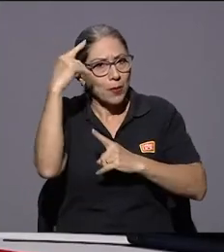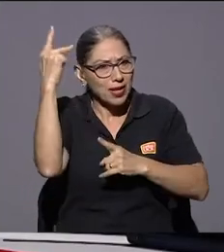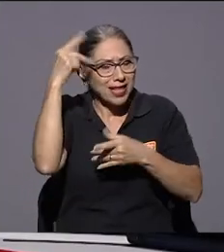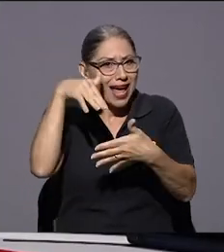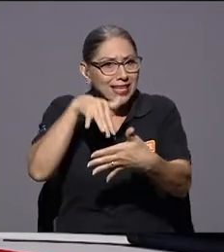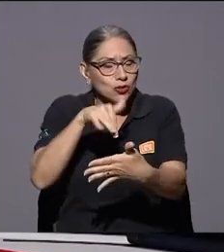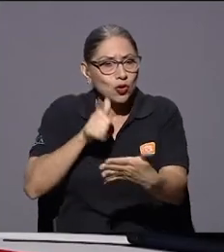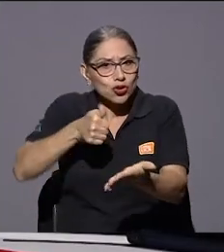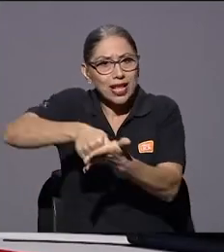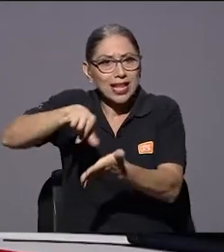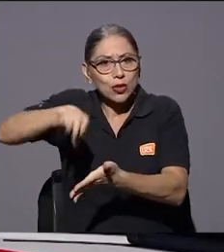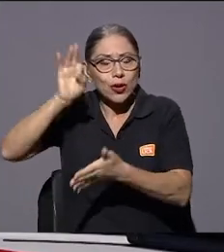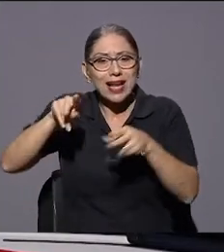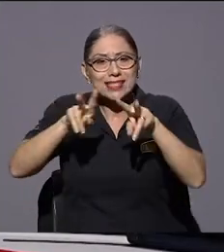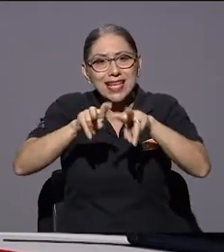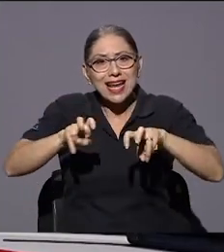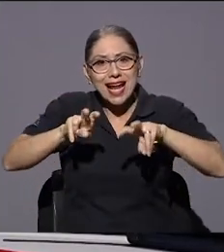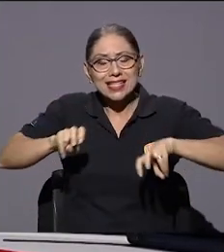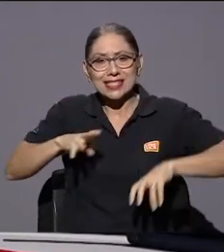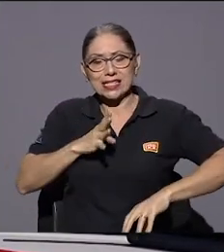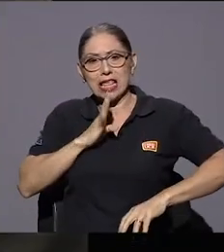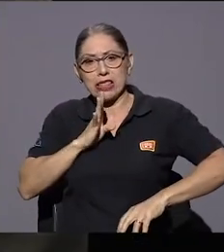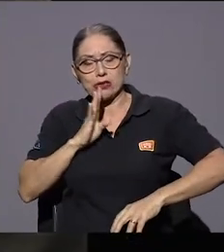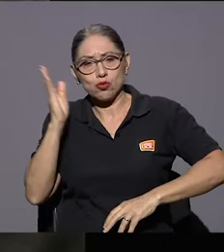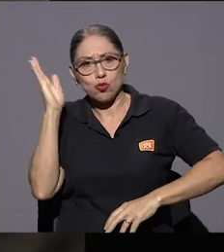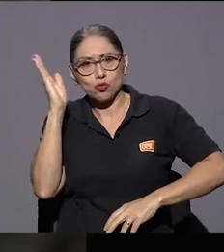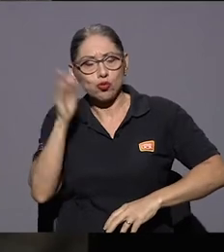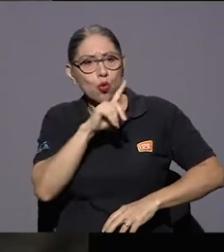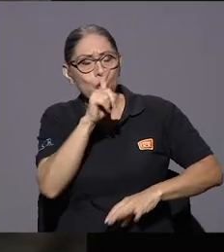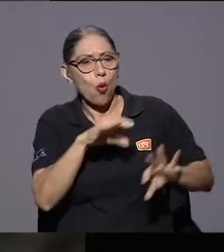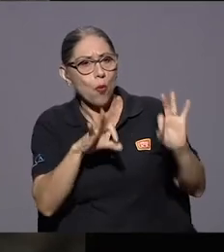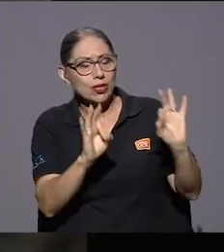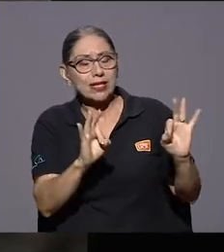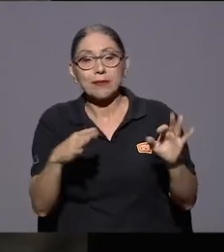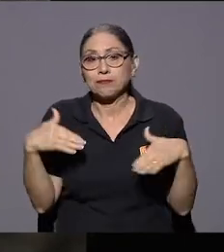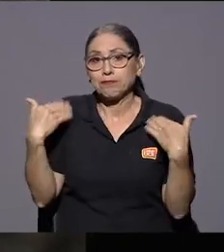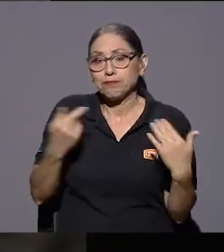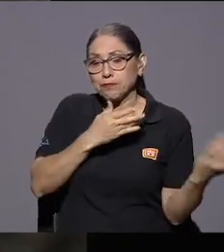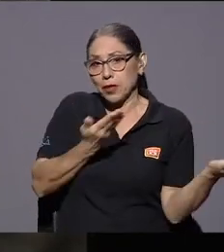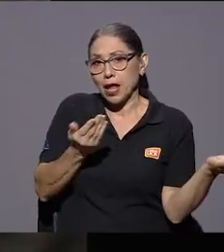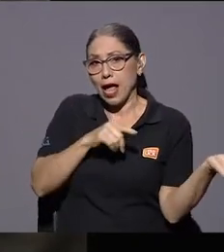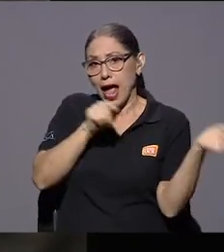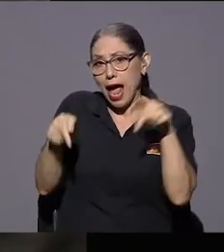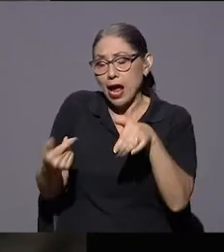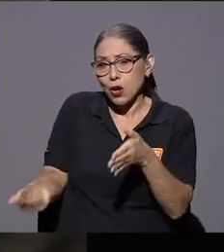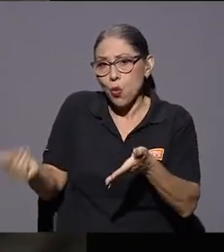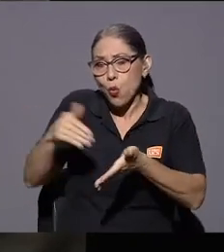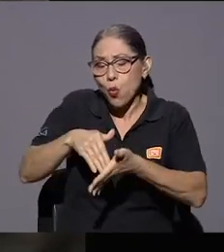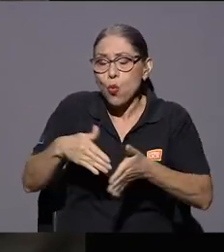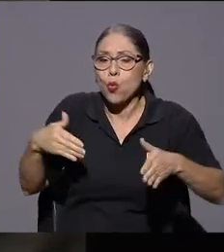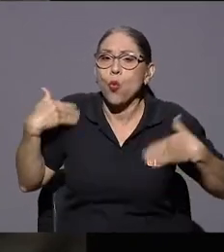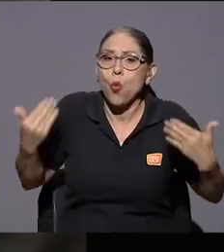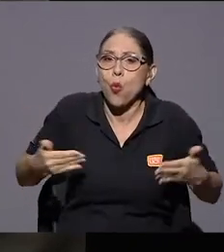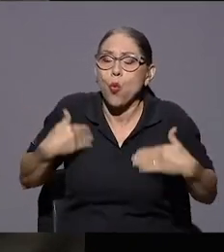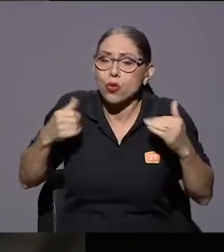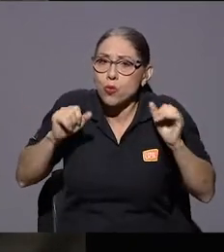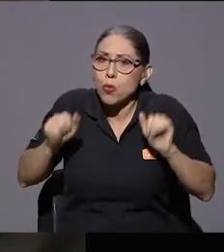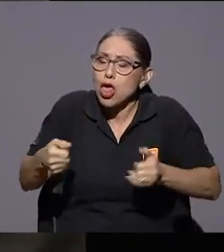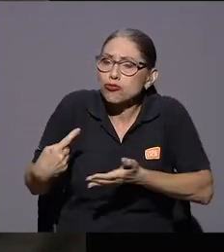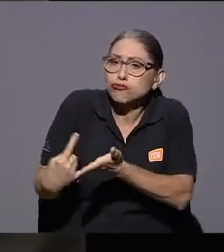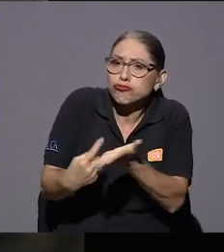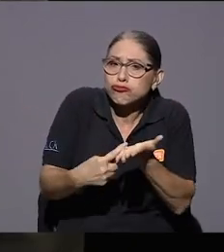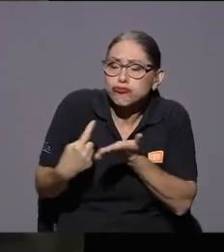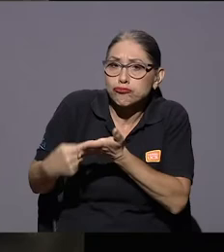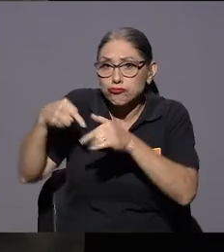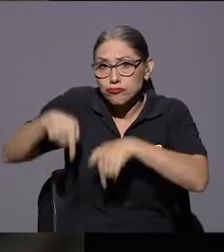análisis de discurso. ¿Cómo está? Encantado de estar de nuevo aquí, Marlon, y muy contento siempre de contribuir al debate